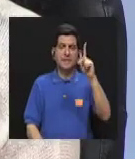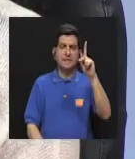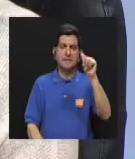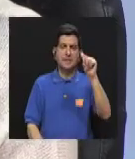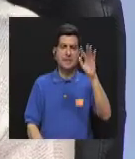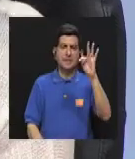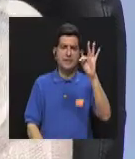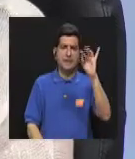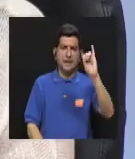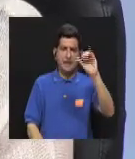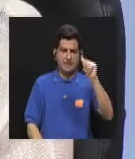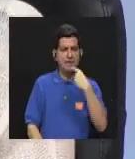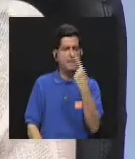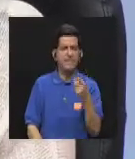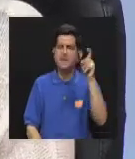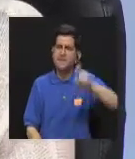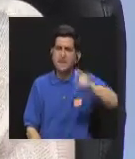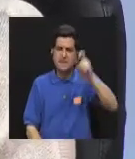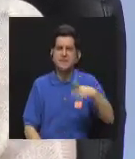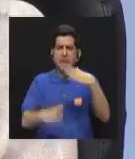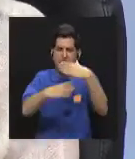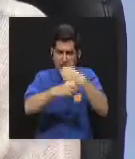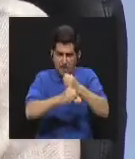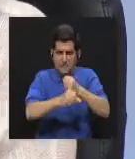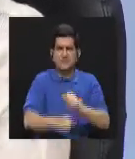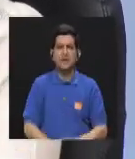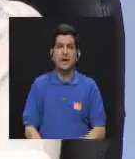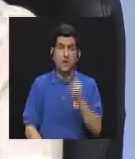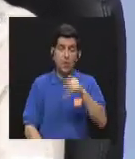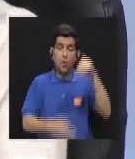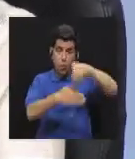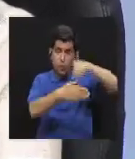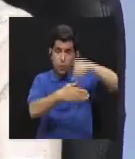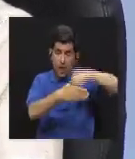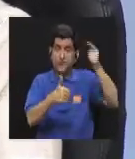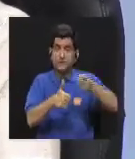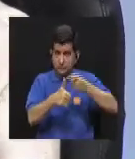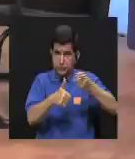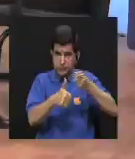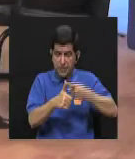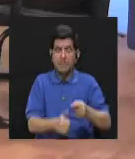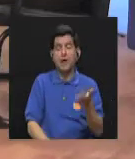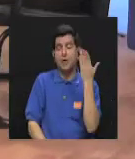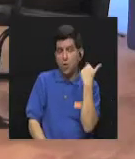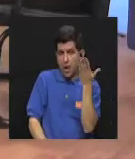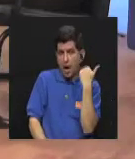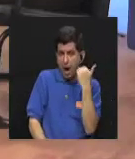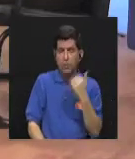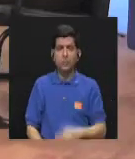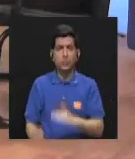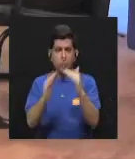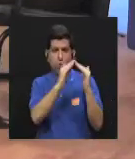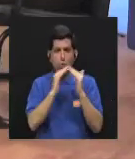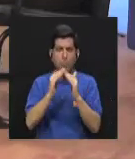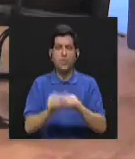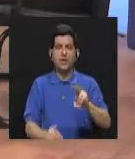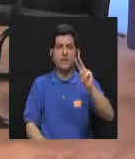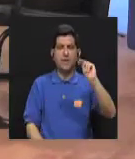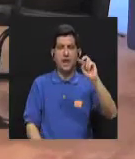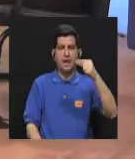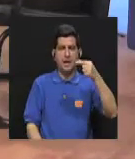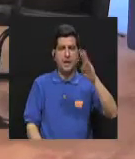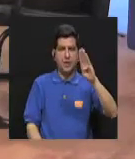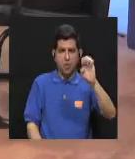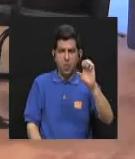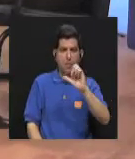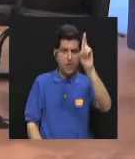poco cómo es que nace la necesidad de hacer un registro, primero en audio, de la comunidad Nobe de Costa